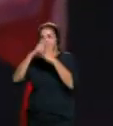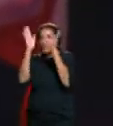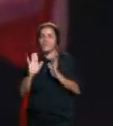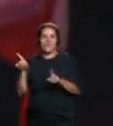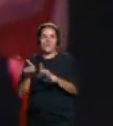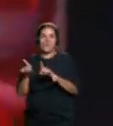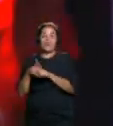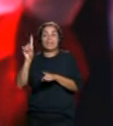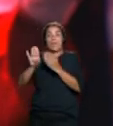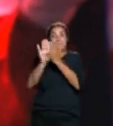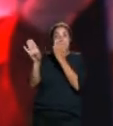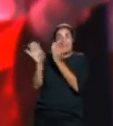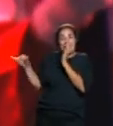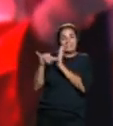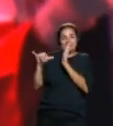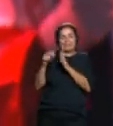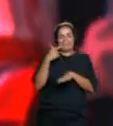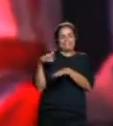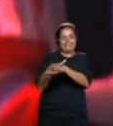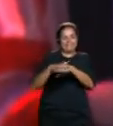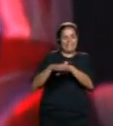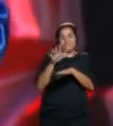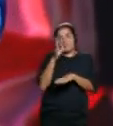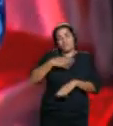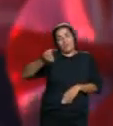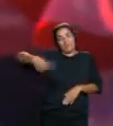cercanos por las molestias que les hemos podido ocasionar.